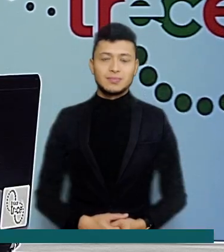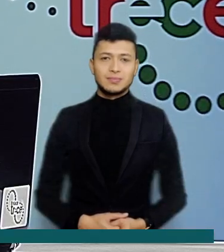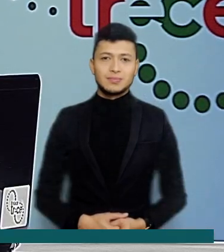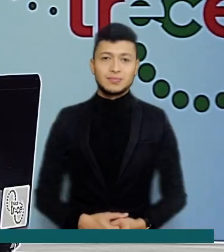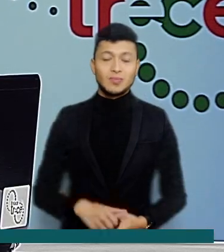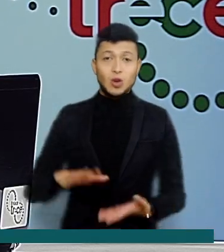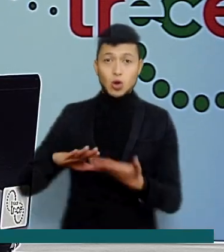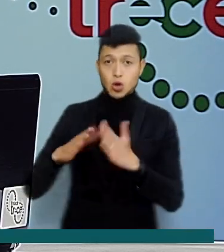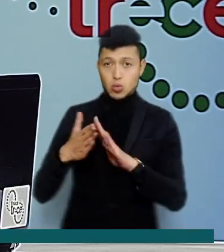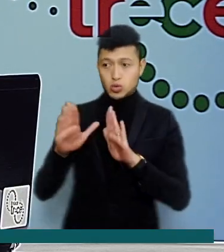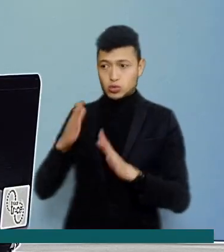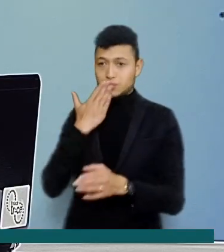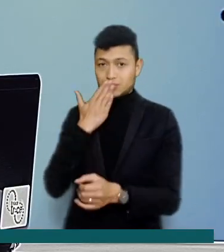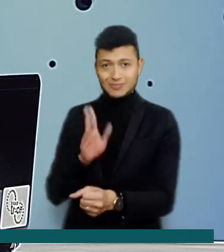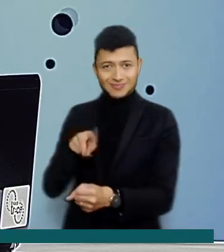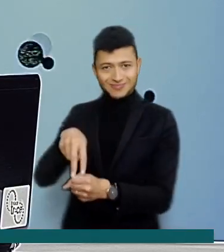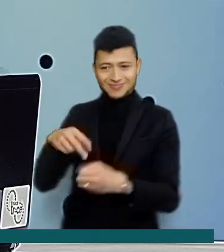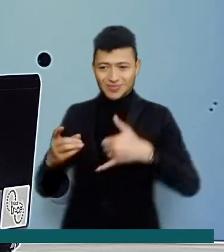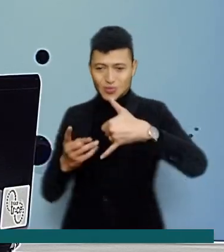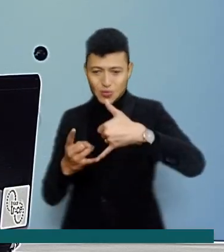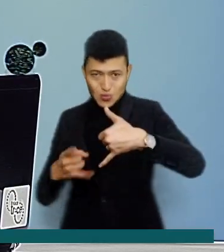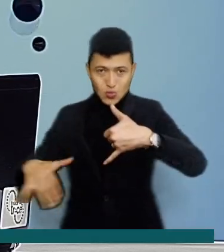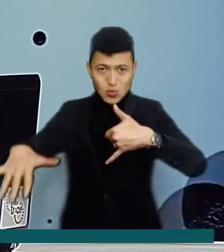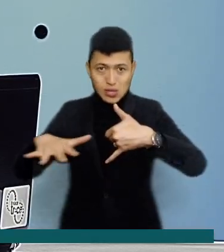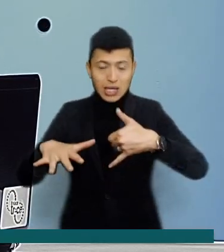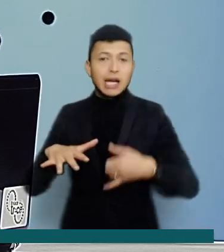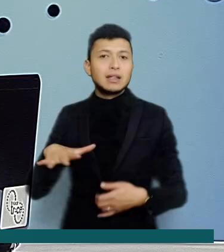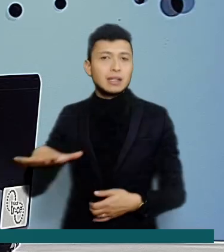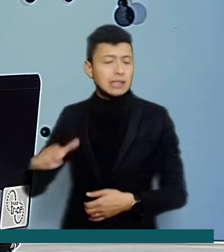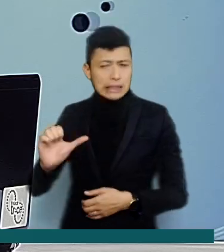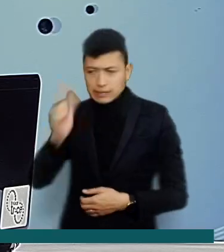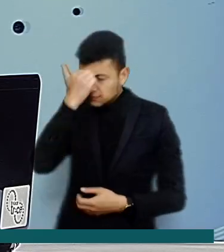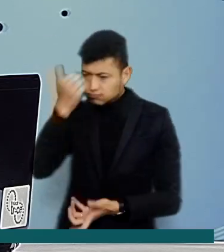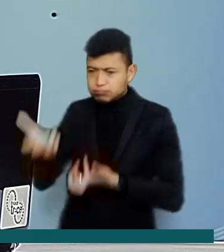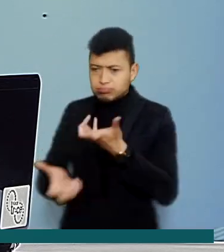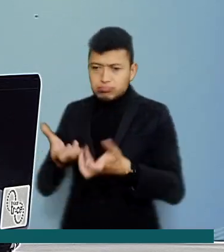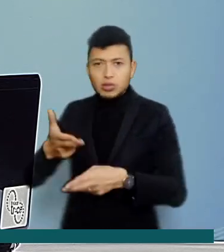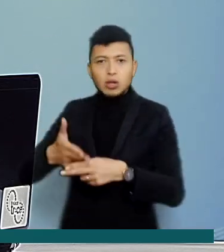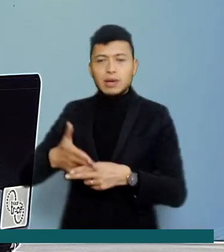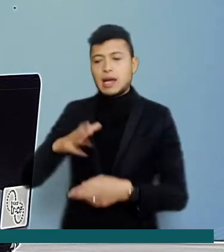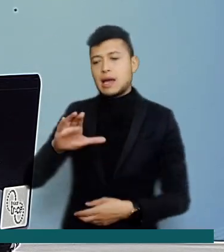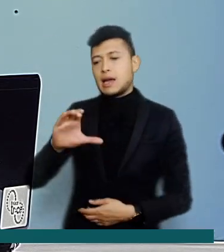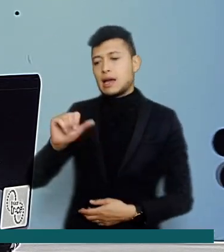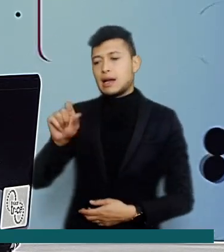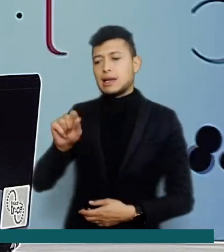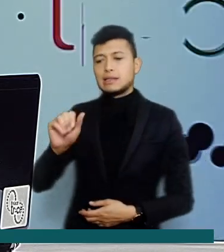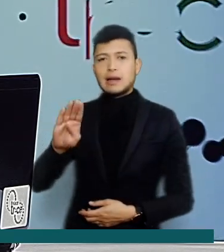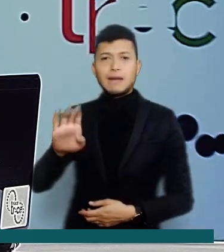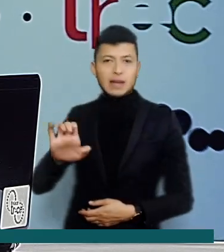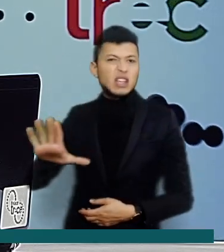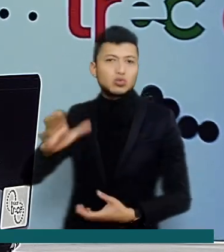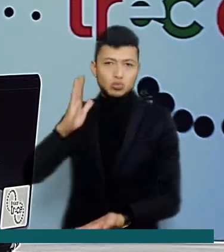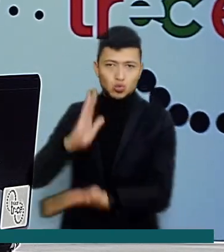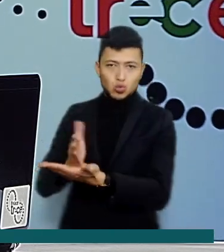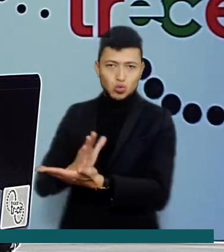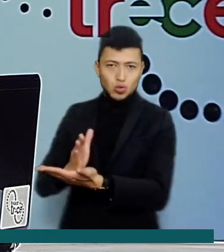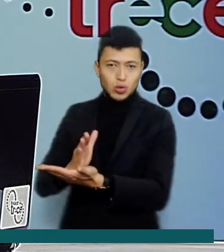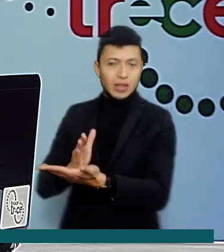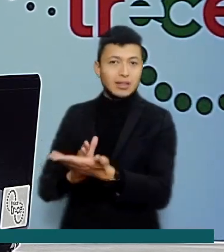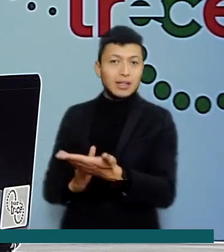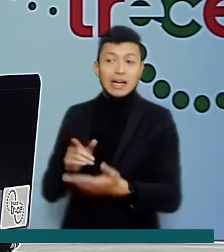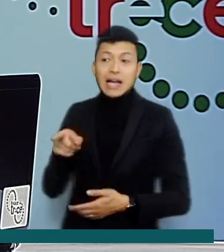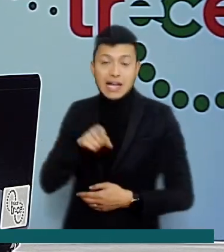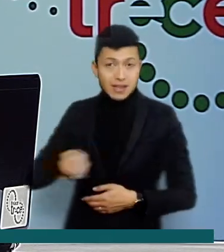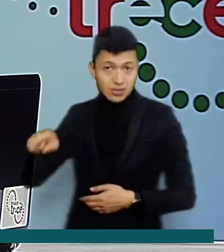Gran parte de las comunidades indígenas en el Guainía tienen alcazabe como alimento principal. Este es un producto que se elabora a base de yuca,